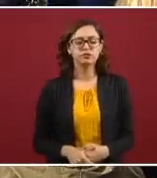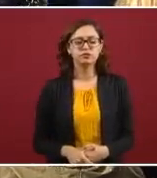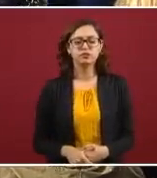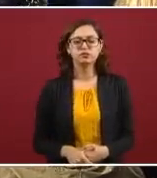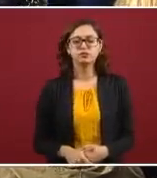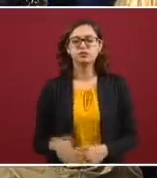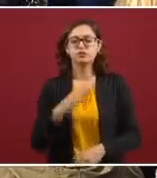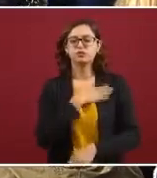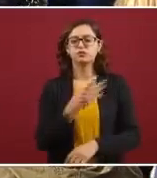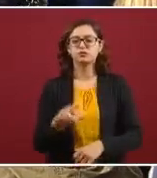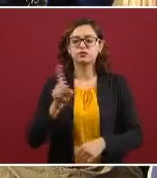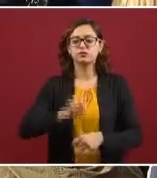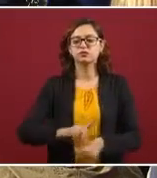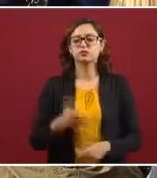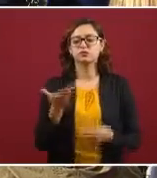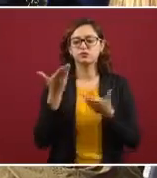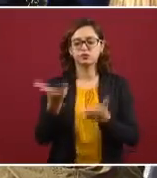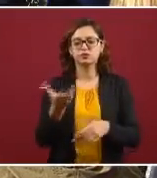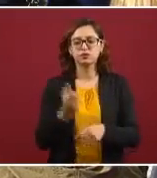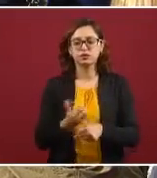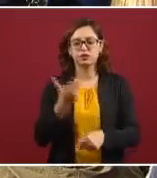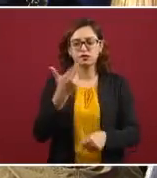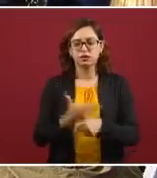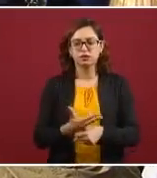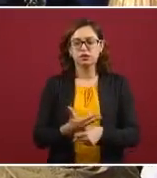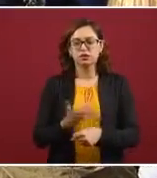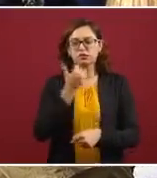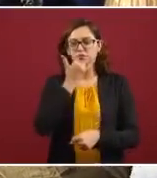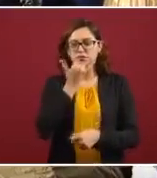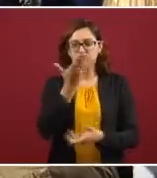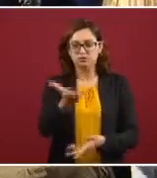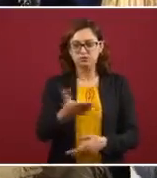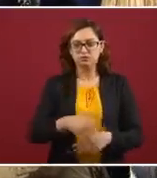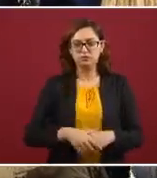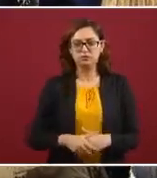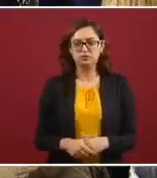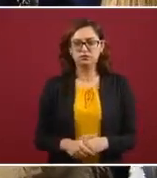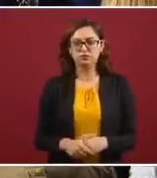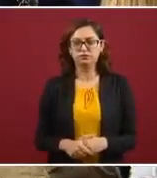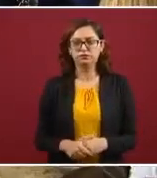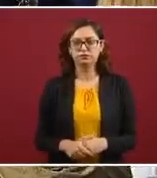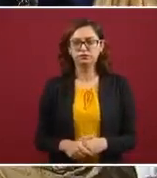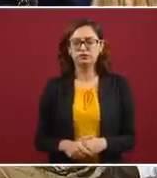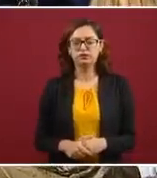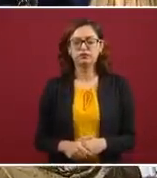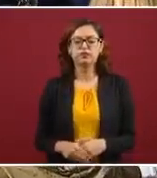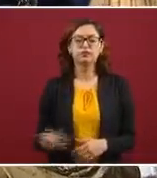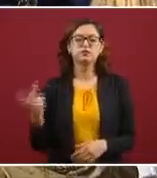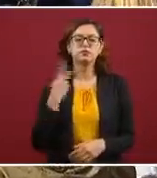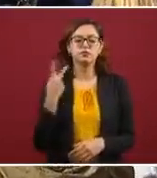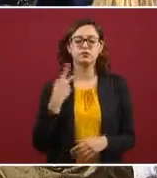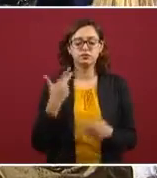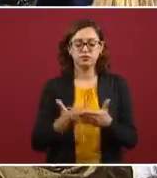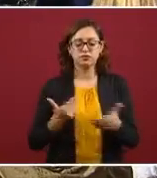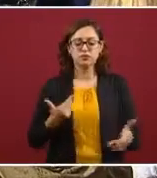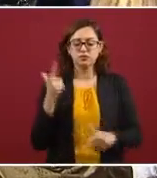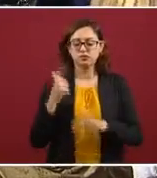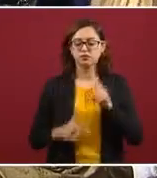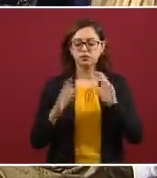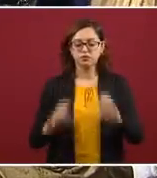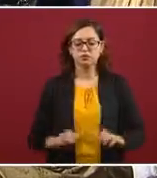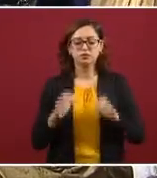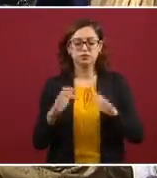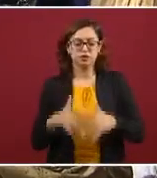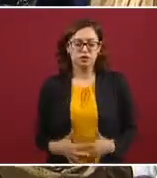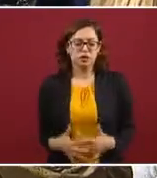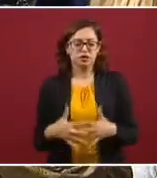Buenos días. Señor secretario, para las cámaras, ¿qué va a pasar con la política de prevención del embarazo